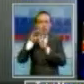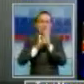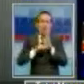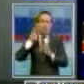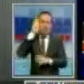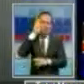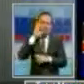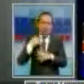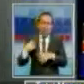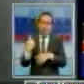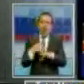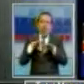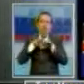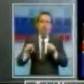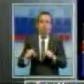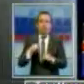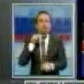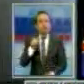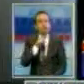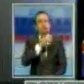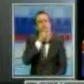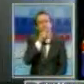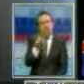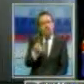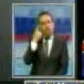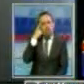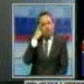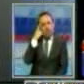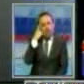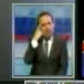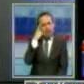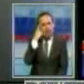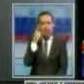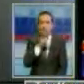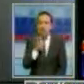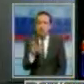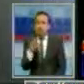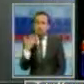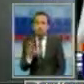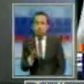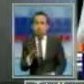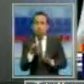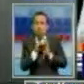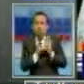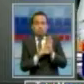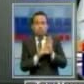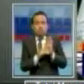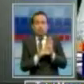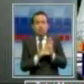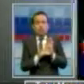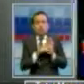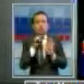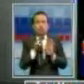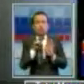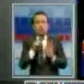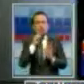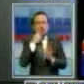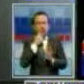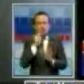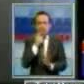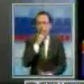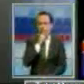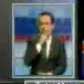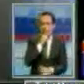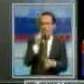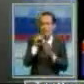Pablo Salaquet, si ellos han dicho que están pensando. ¿Eso son parte del gobierno? El sábado lo decía. No, por eso, eso significa que ellos tienen alguna duda